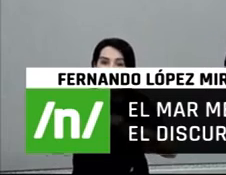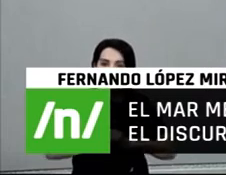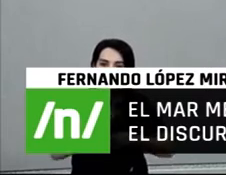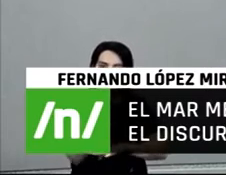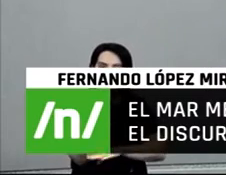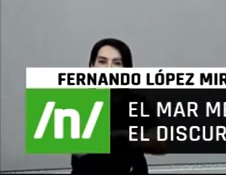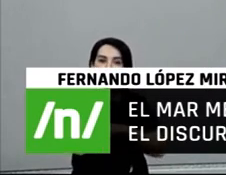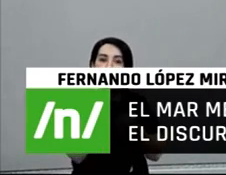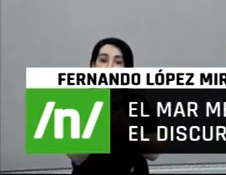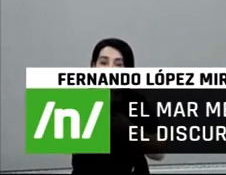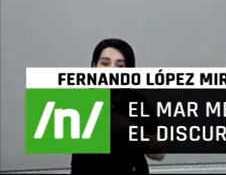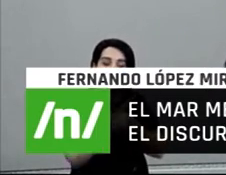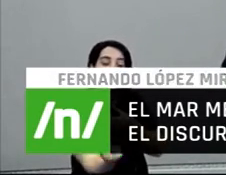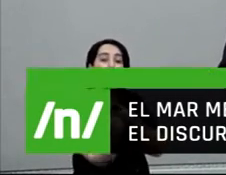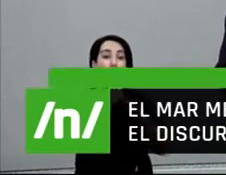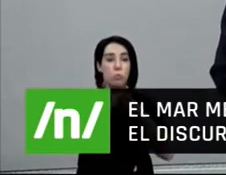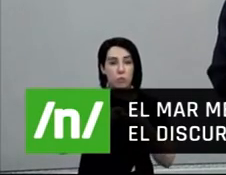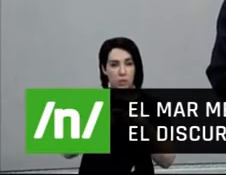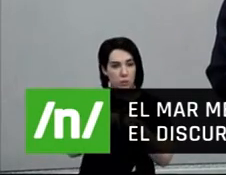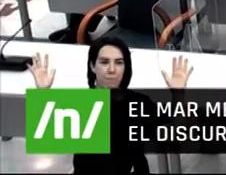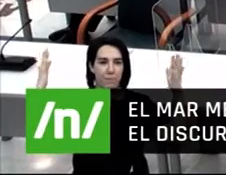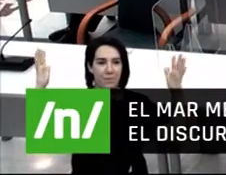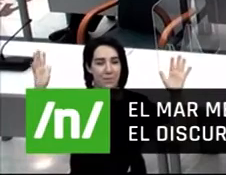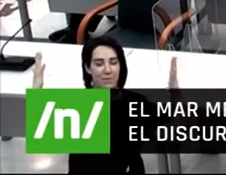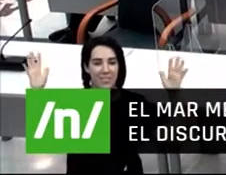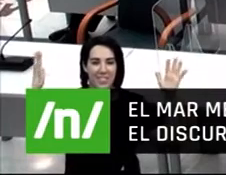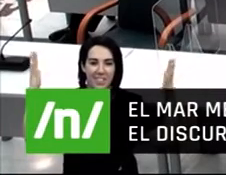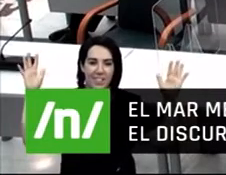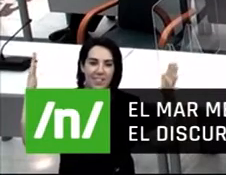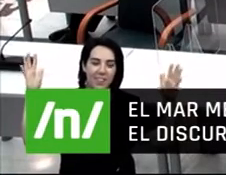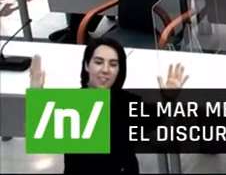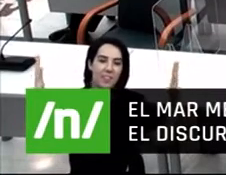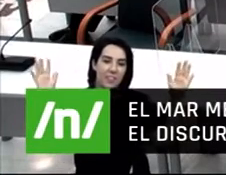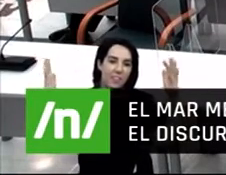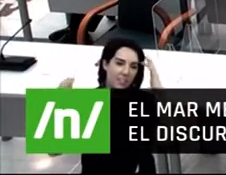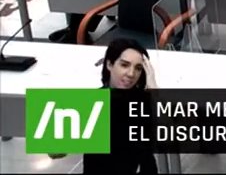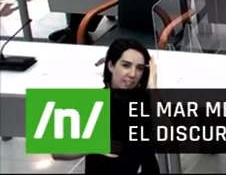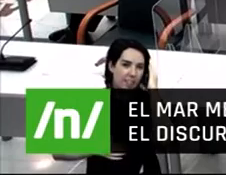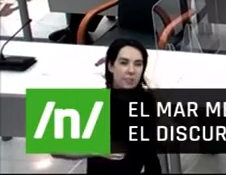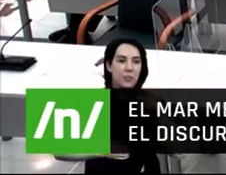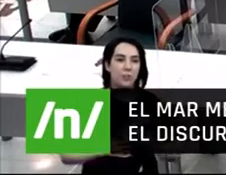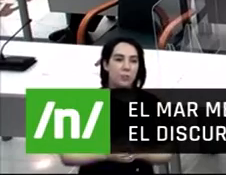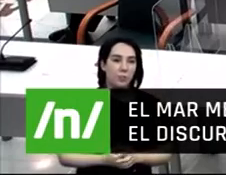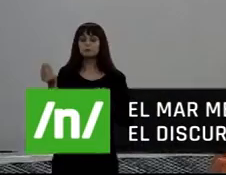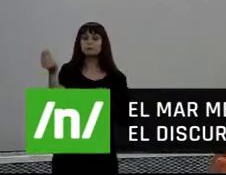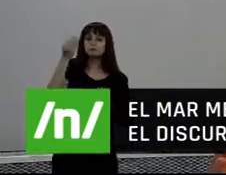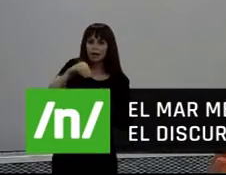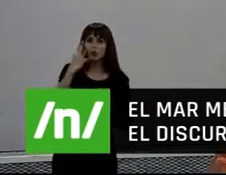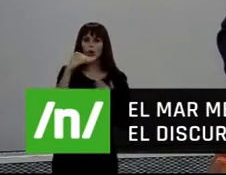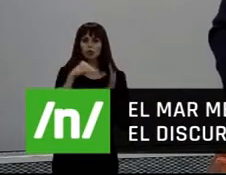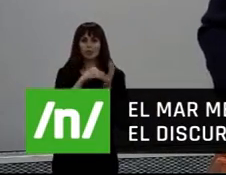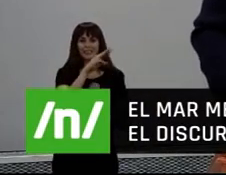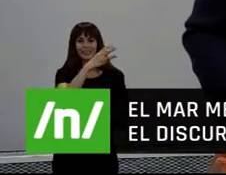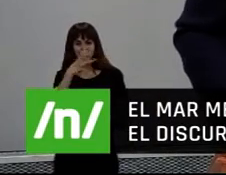pacto que ha alcanzado la sociedad en esta Asamblea Regional. Ha manifestado además, en cuanto a la educación, que los decretos de los